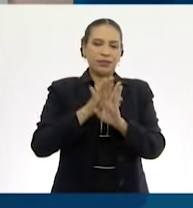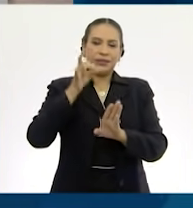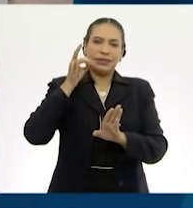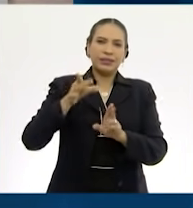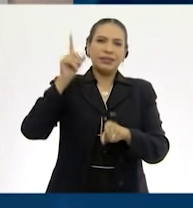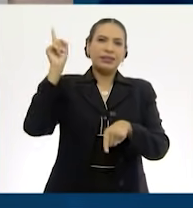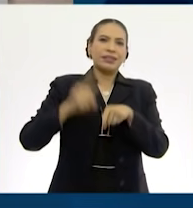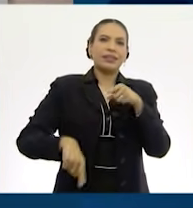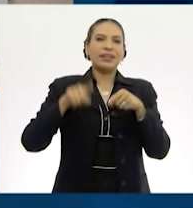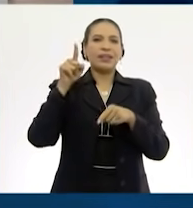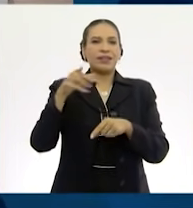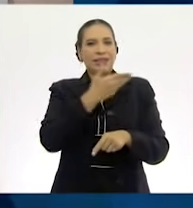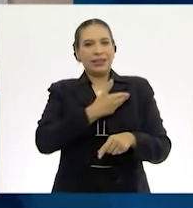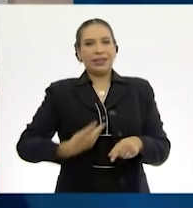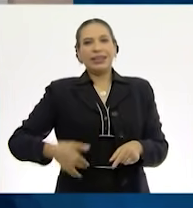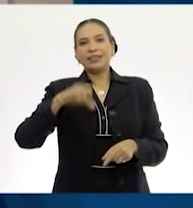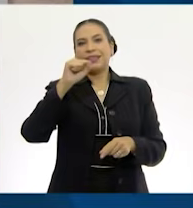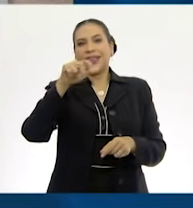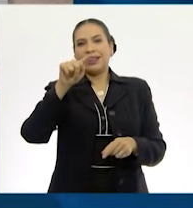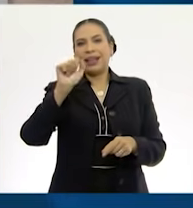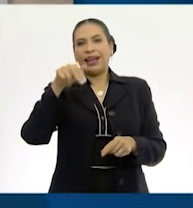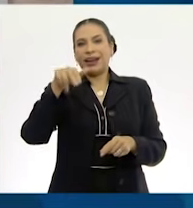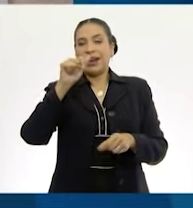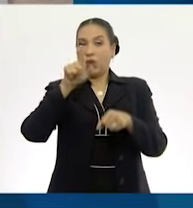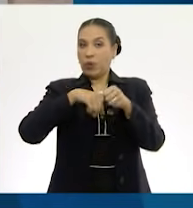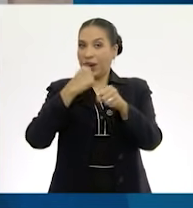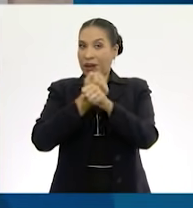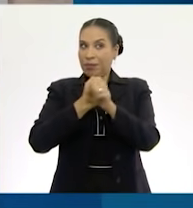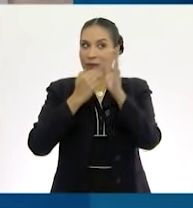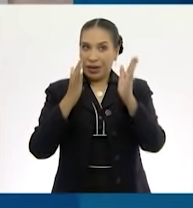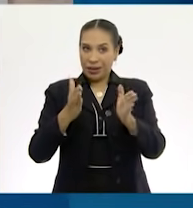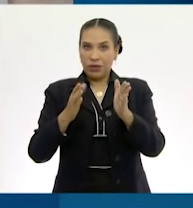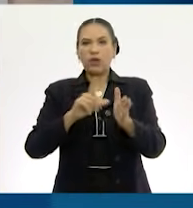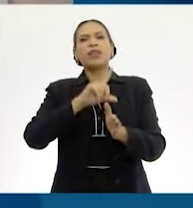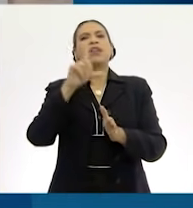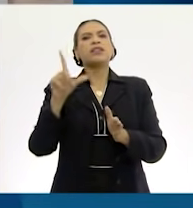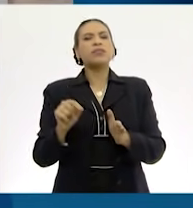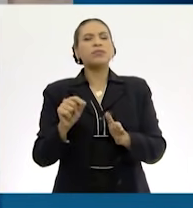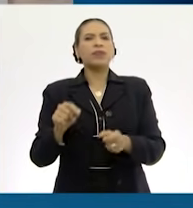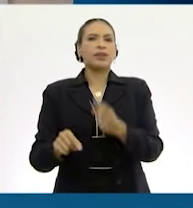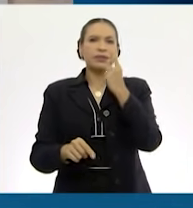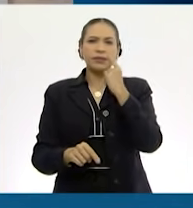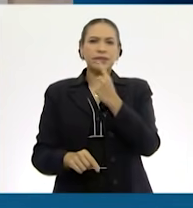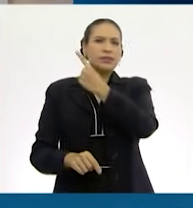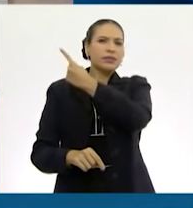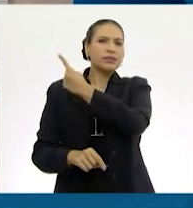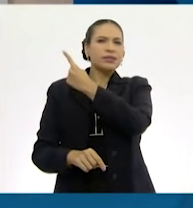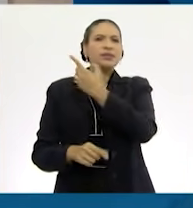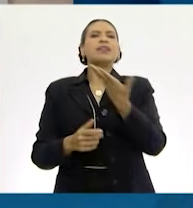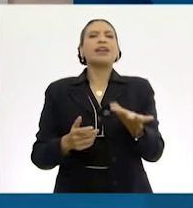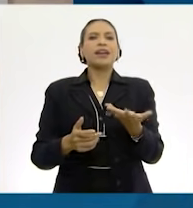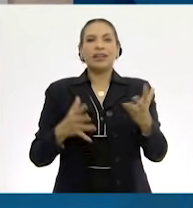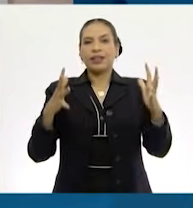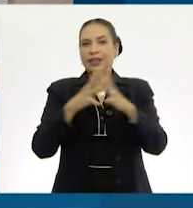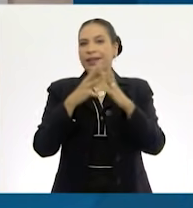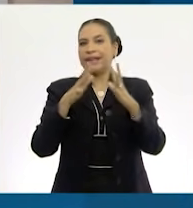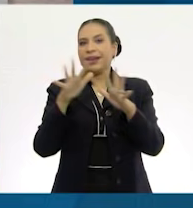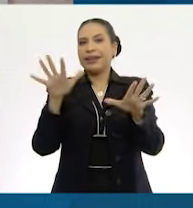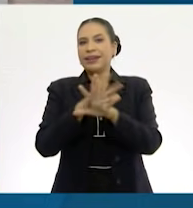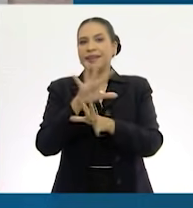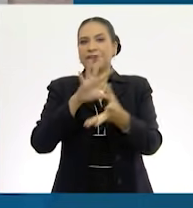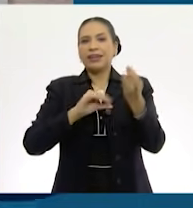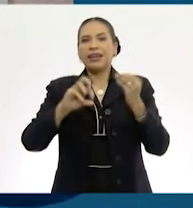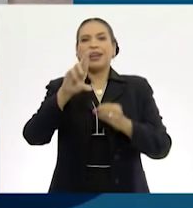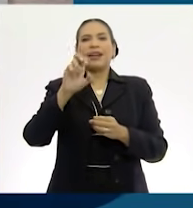la dictadura de Santana. Esa está en color amarillo. Después vemos que lo que sigue es la Guerra de Reforma,